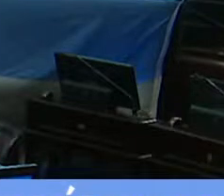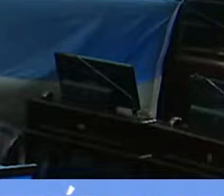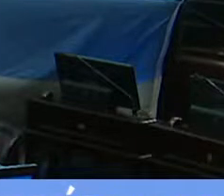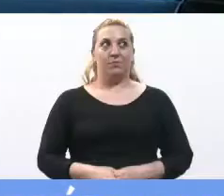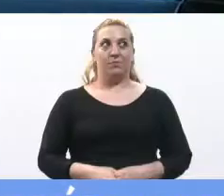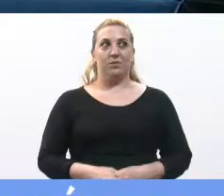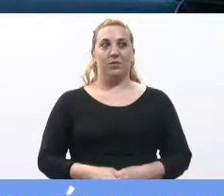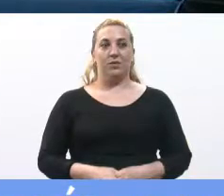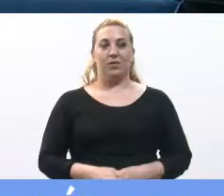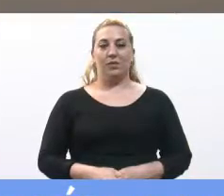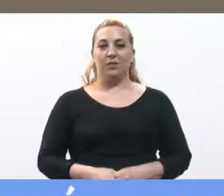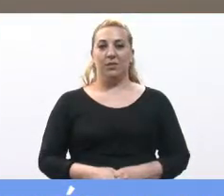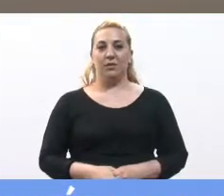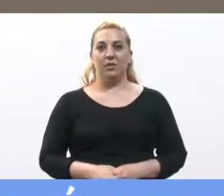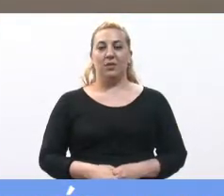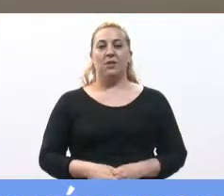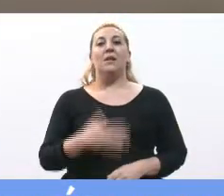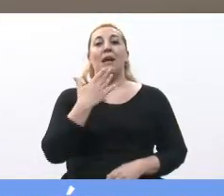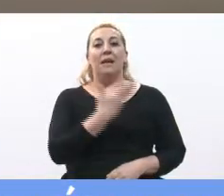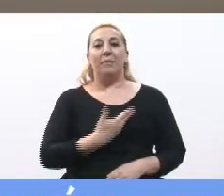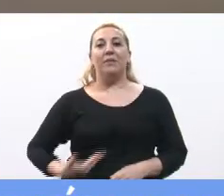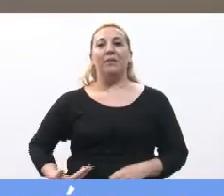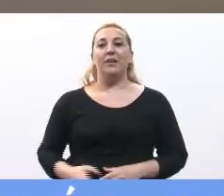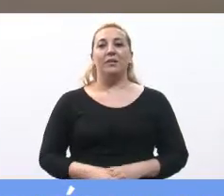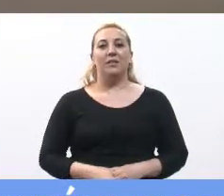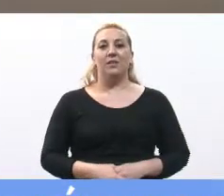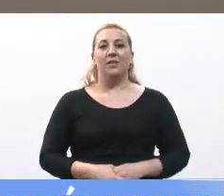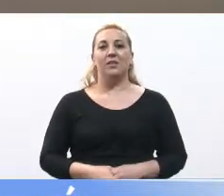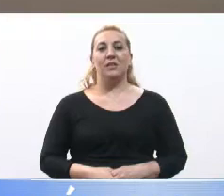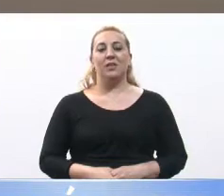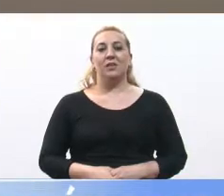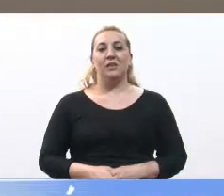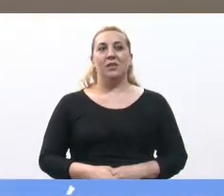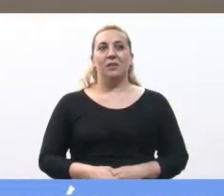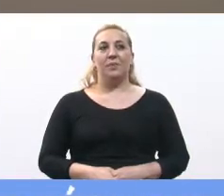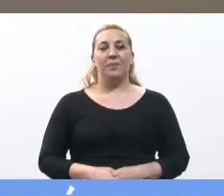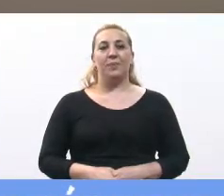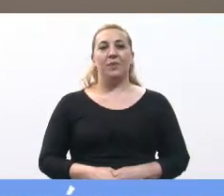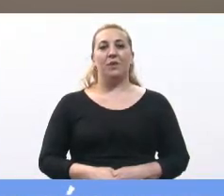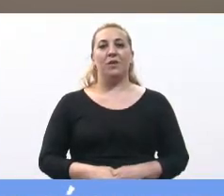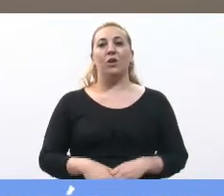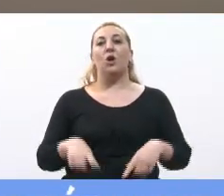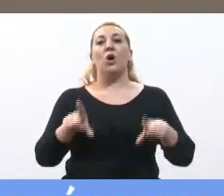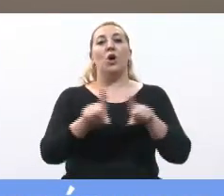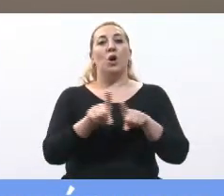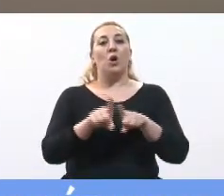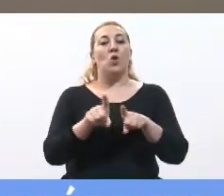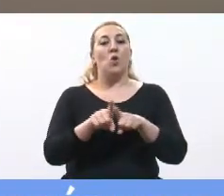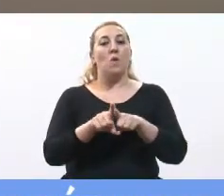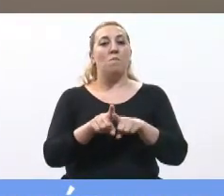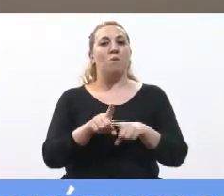Gracias, Presidenta. La tierra que habitamos, la casa común, como la define la Laudato